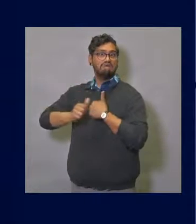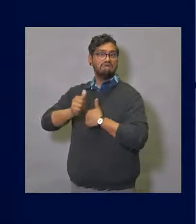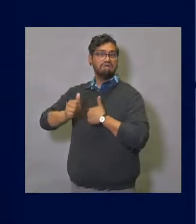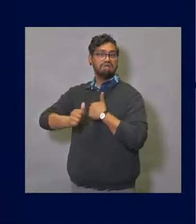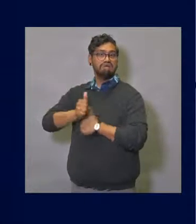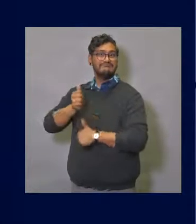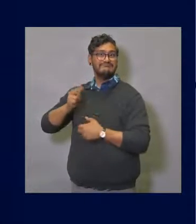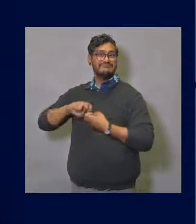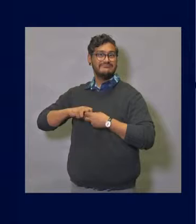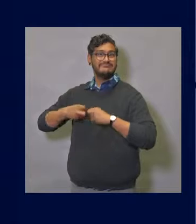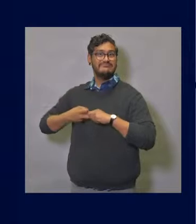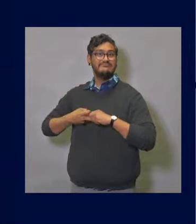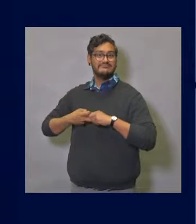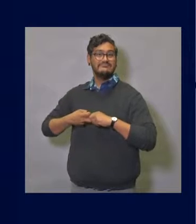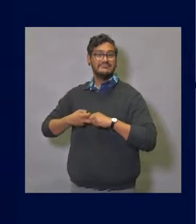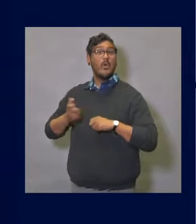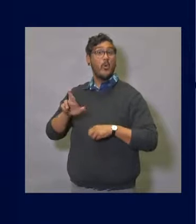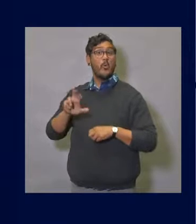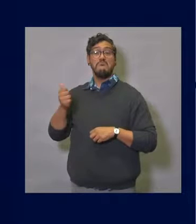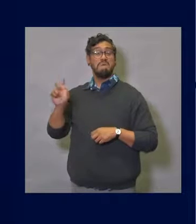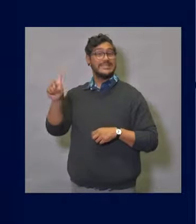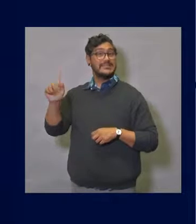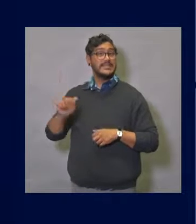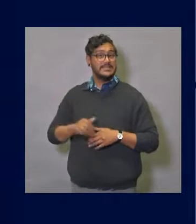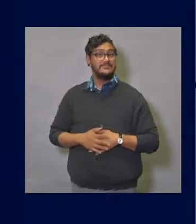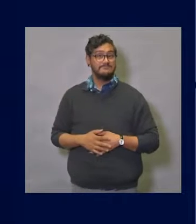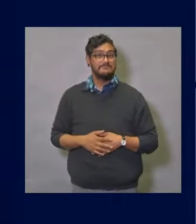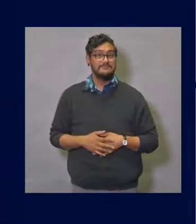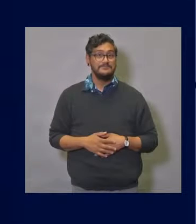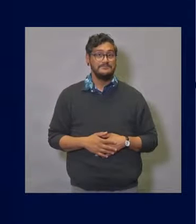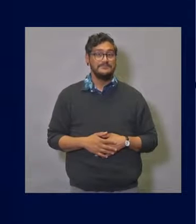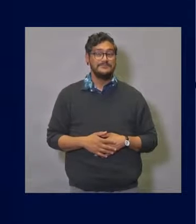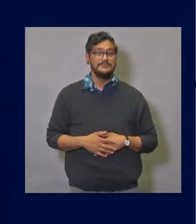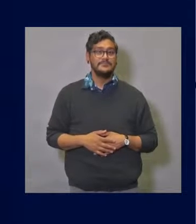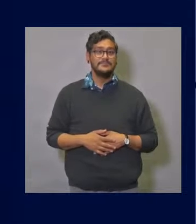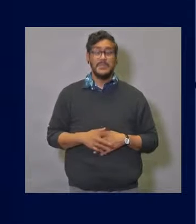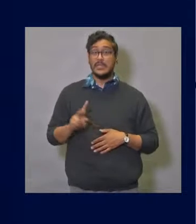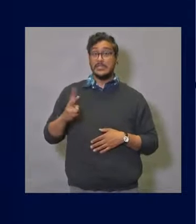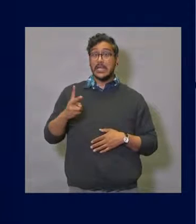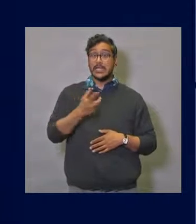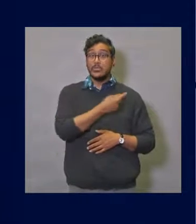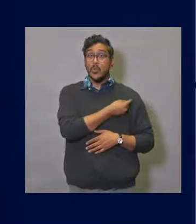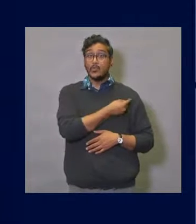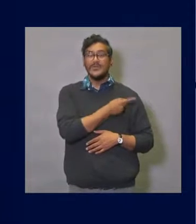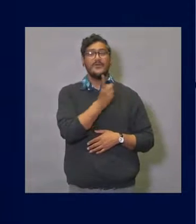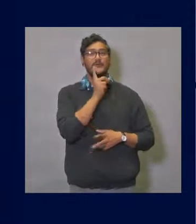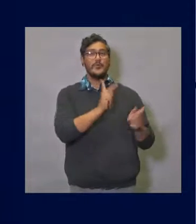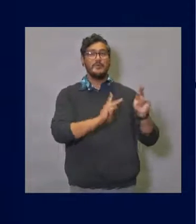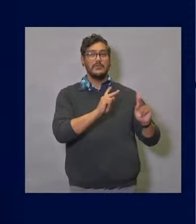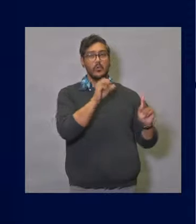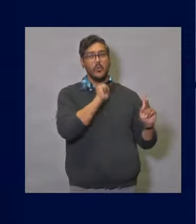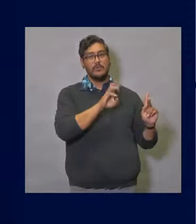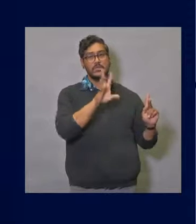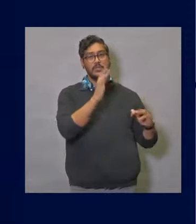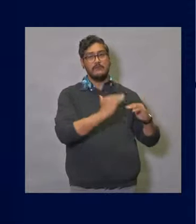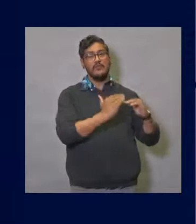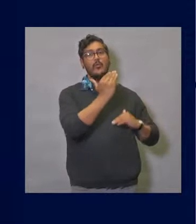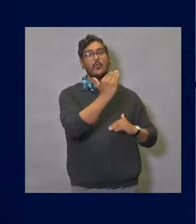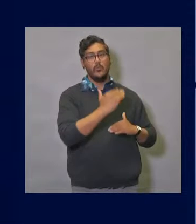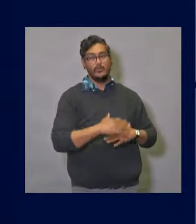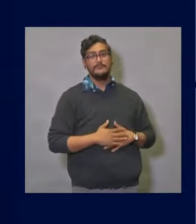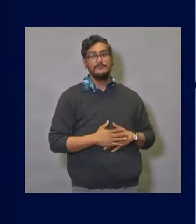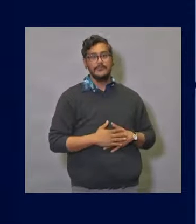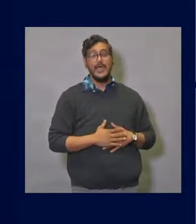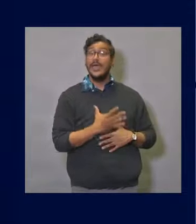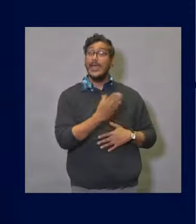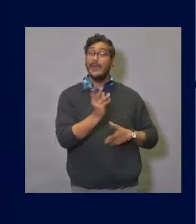salud o discapacidades que califiquen. La mayoría de las segundas dosis serán para las personas de 65 años o más y